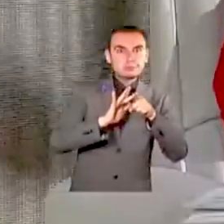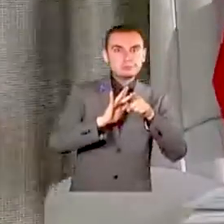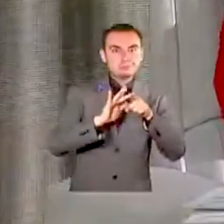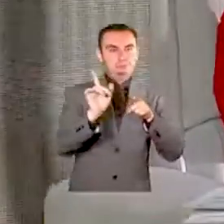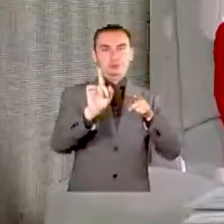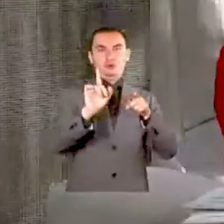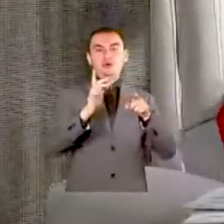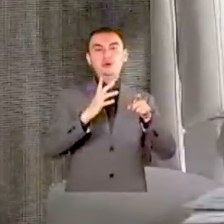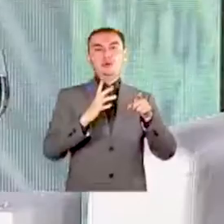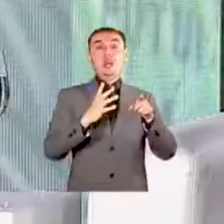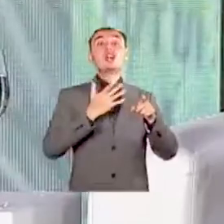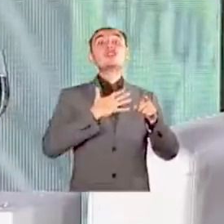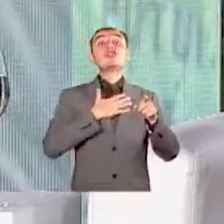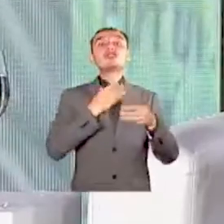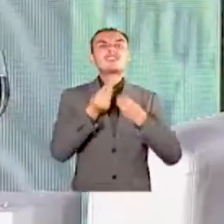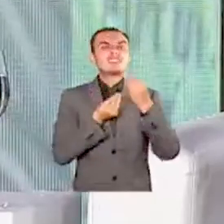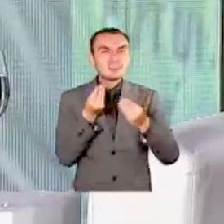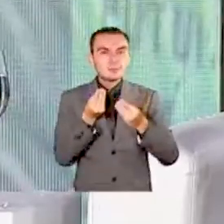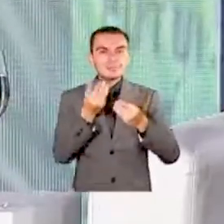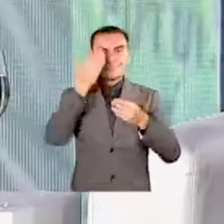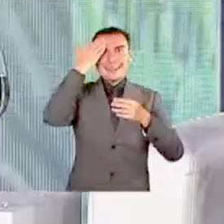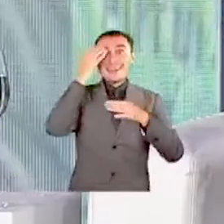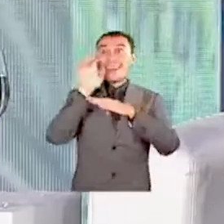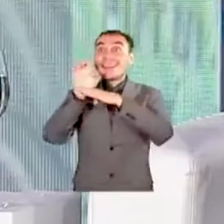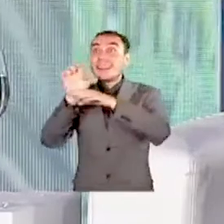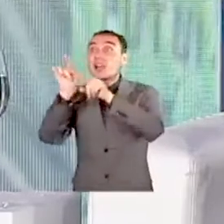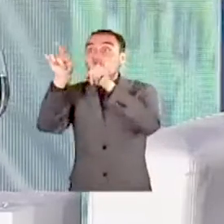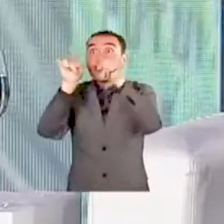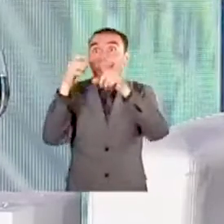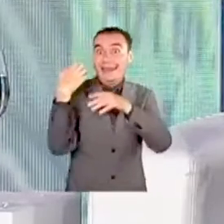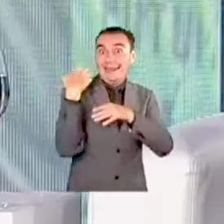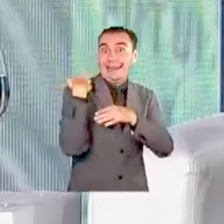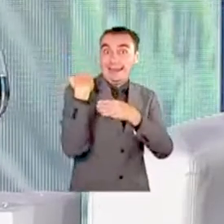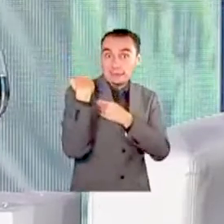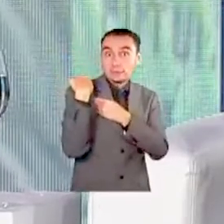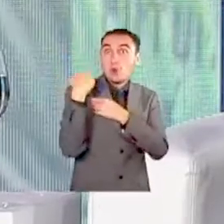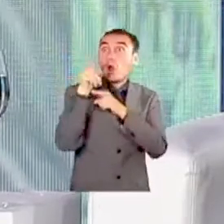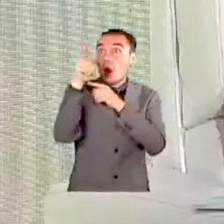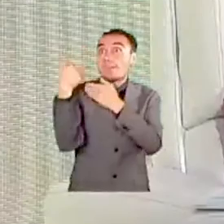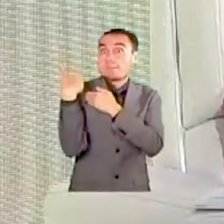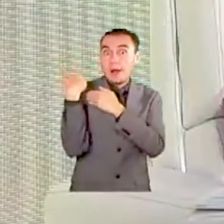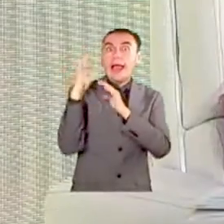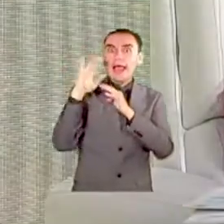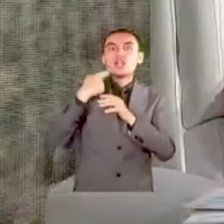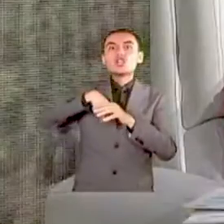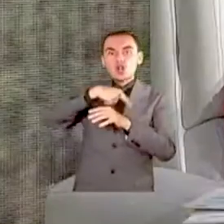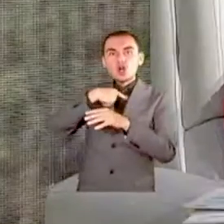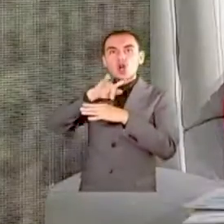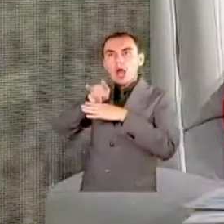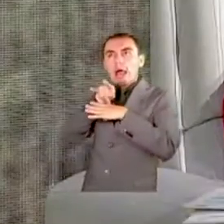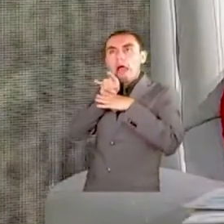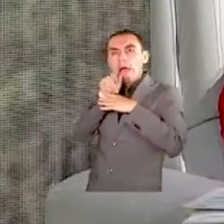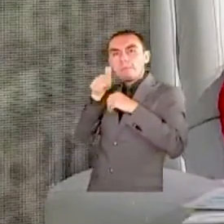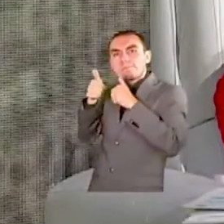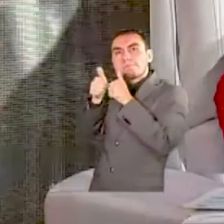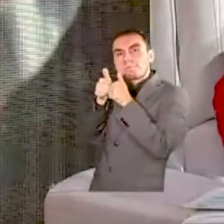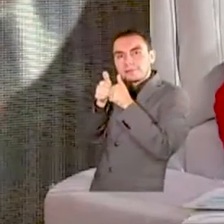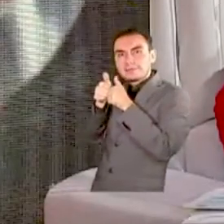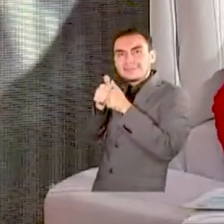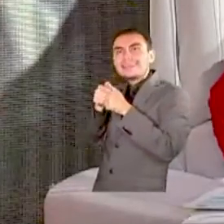hacemos es seguimiento a las entidades que tengan que ver con la implementación de esas políticas. Es decir, la Procuraduría tiene